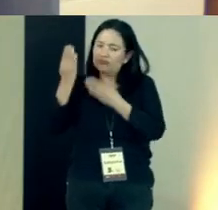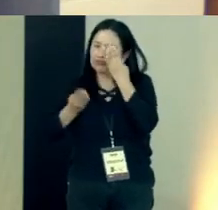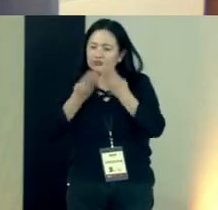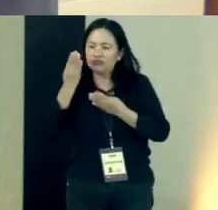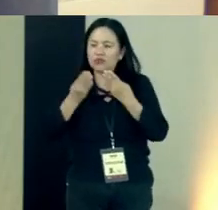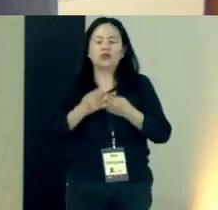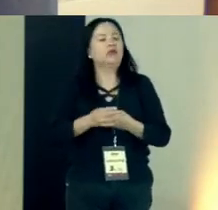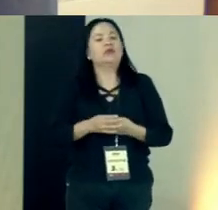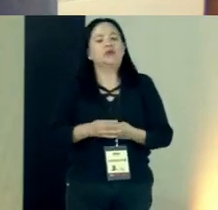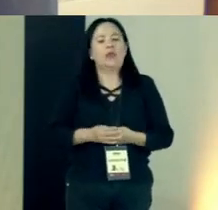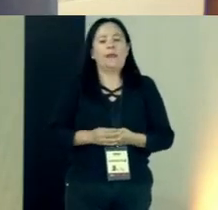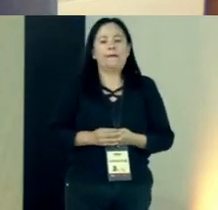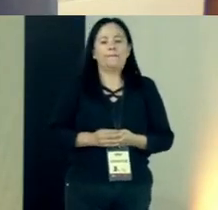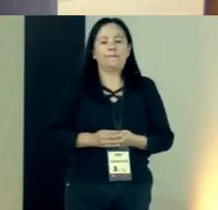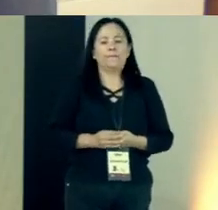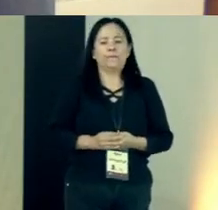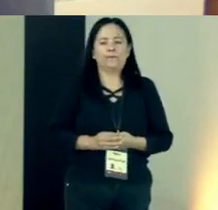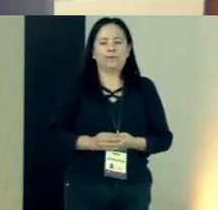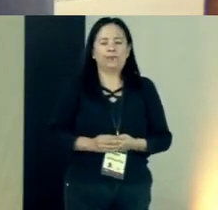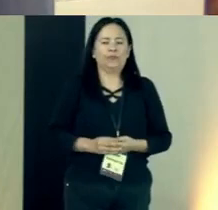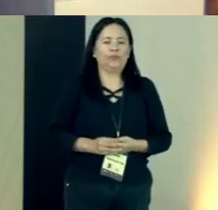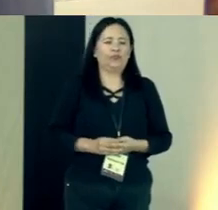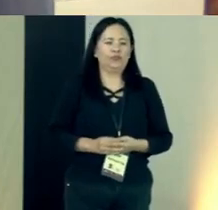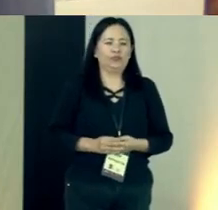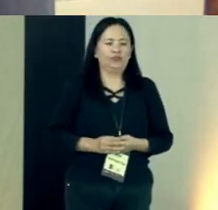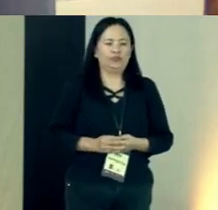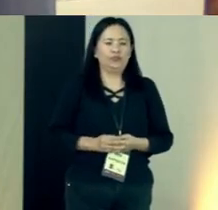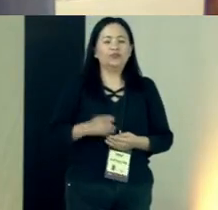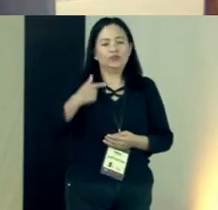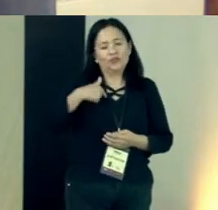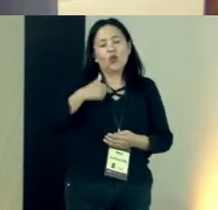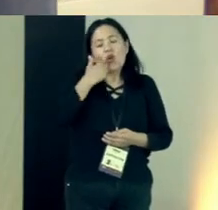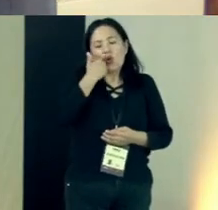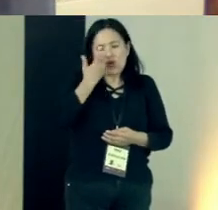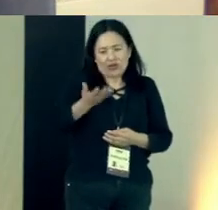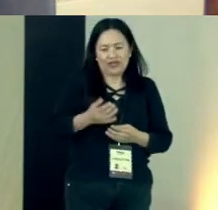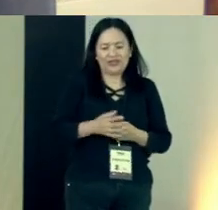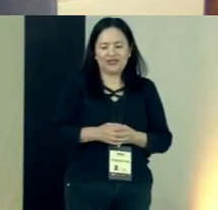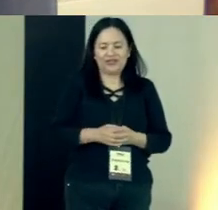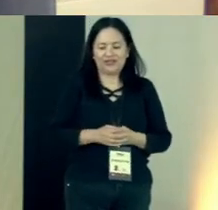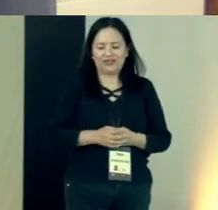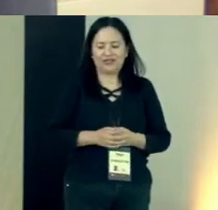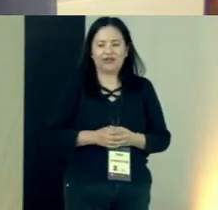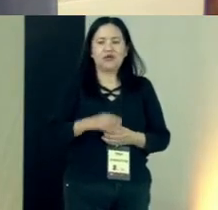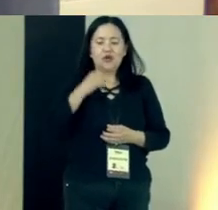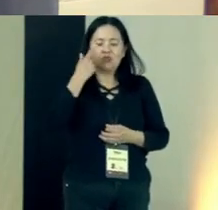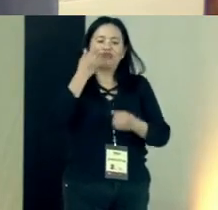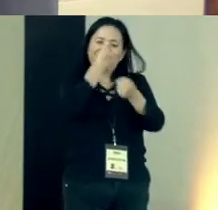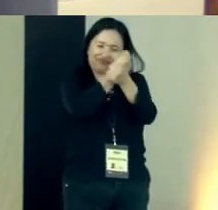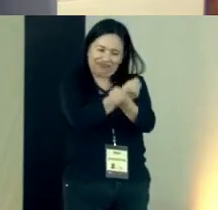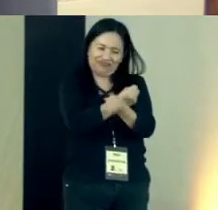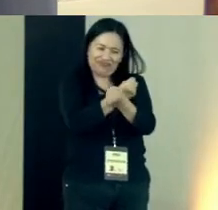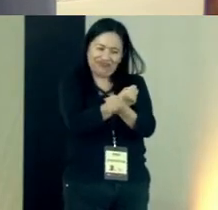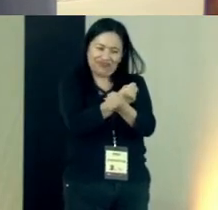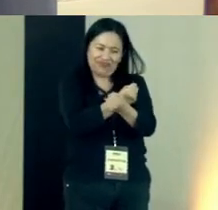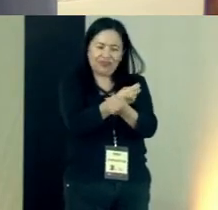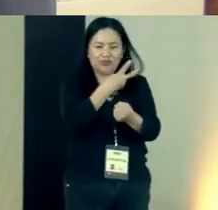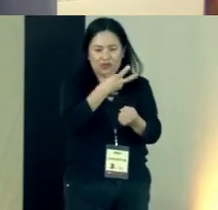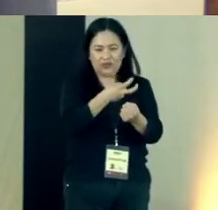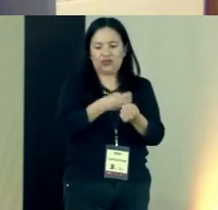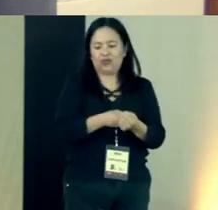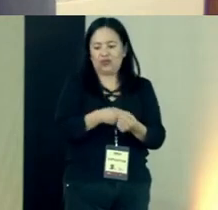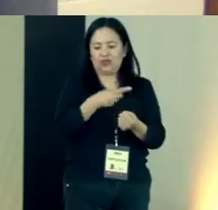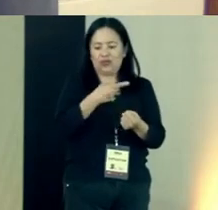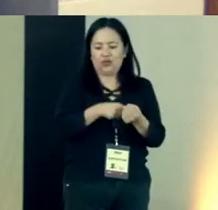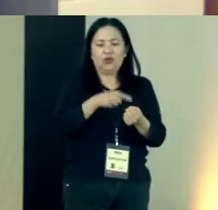en el mundo, yo diría. Y entonces, bueno, pues simplemente quise como enfocar en la cuestión de la esclavitud, de la abolición, porque como les decía,